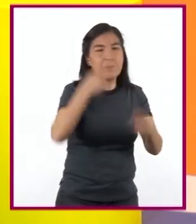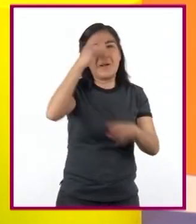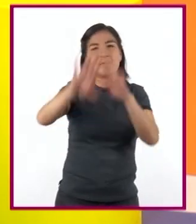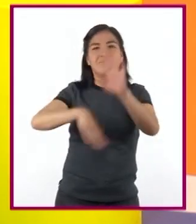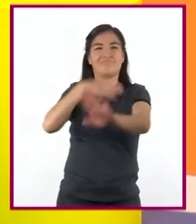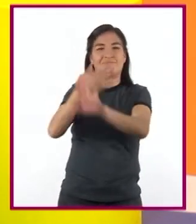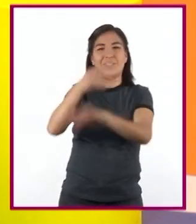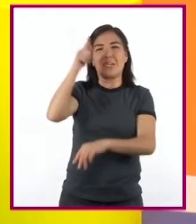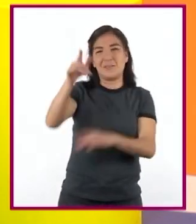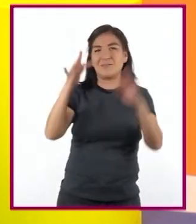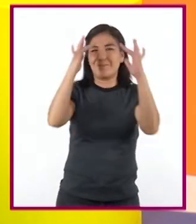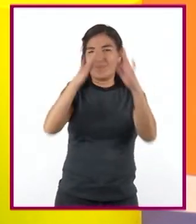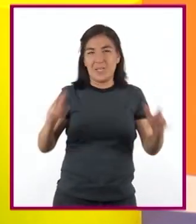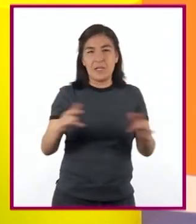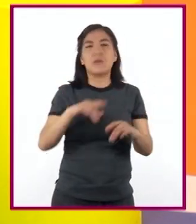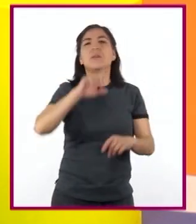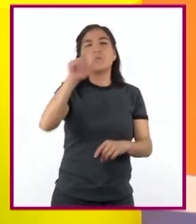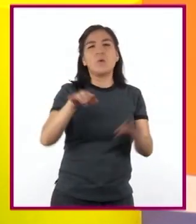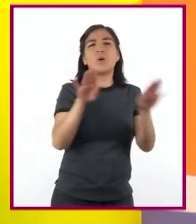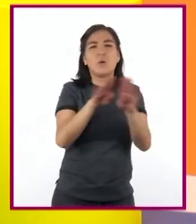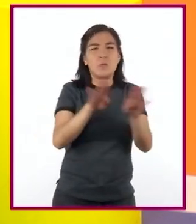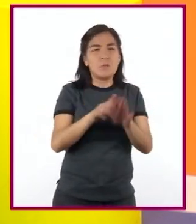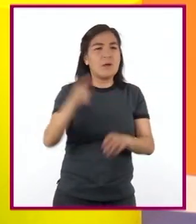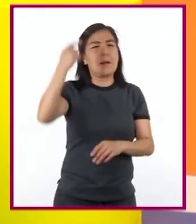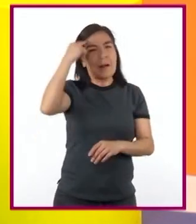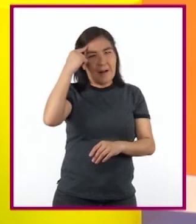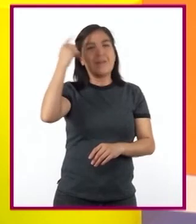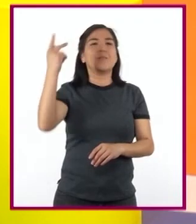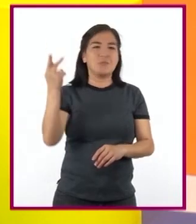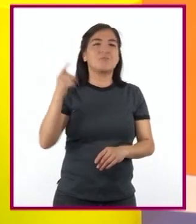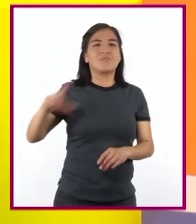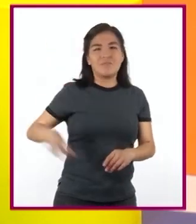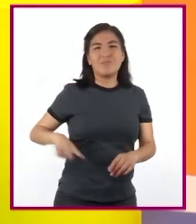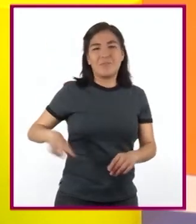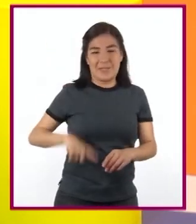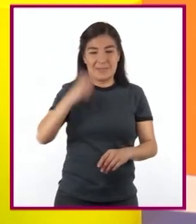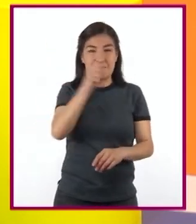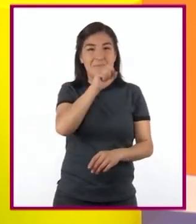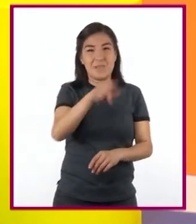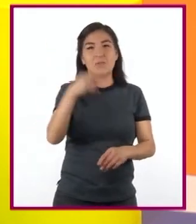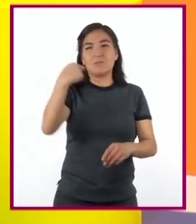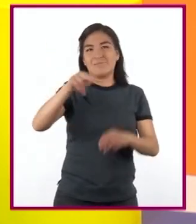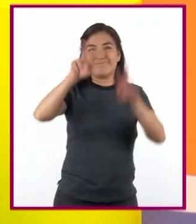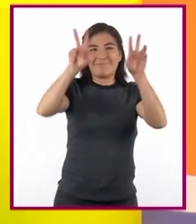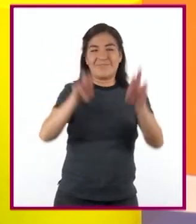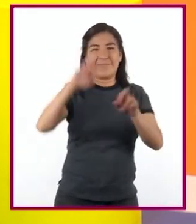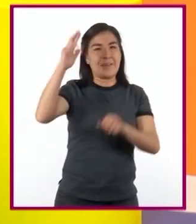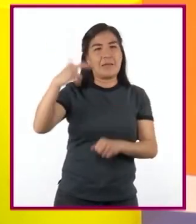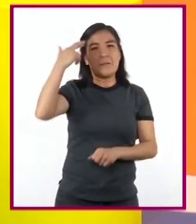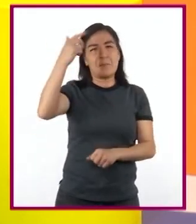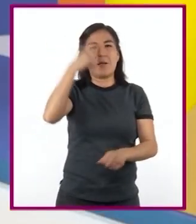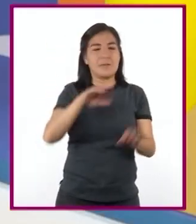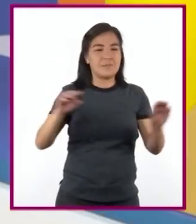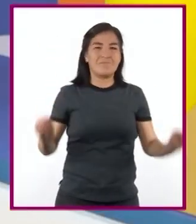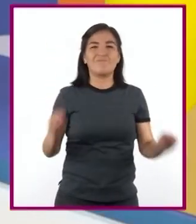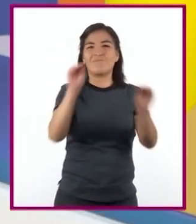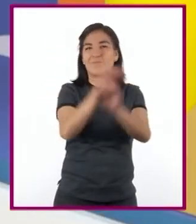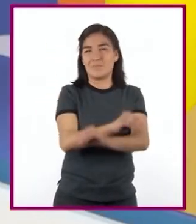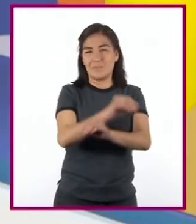francesa y se propusieron gobernar en nombre del rey, sustituyendo a las autoridades coloniales.